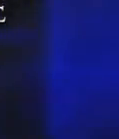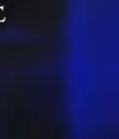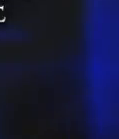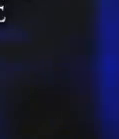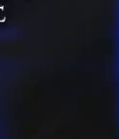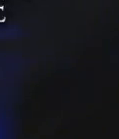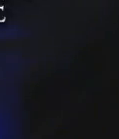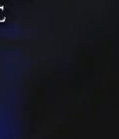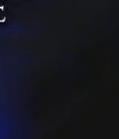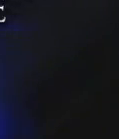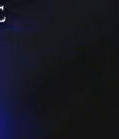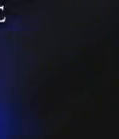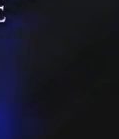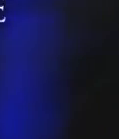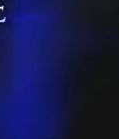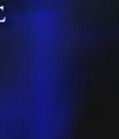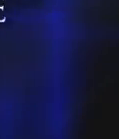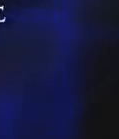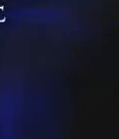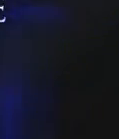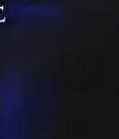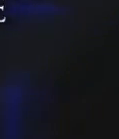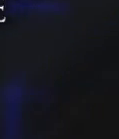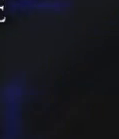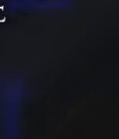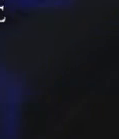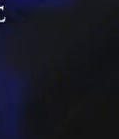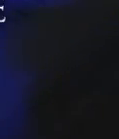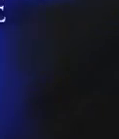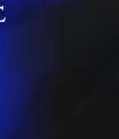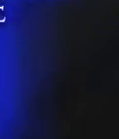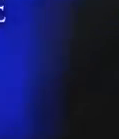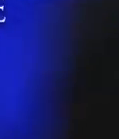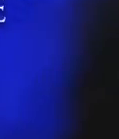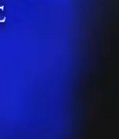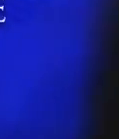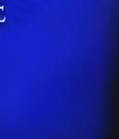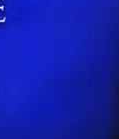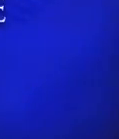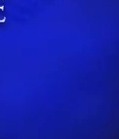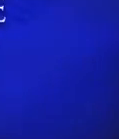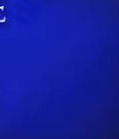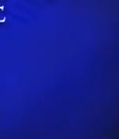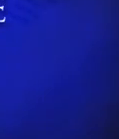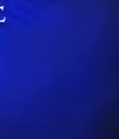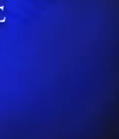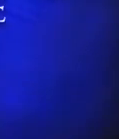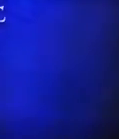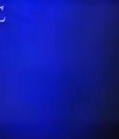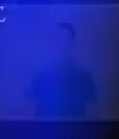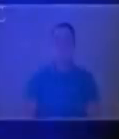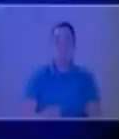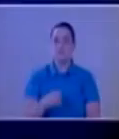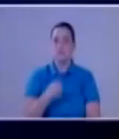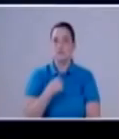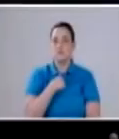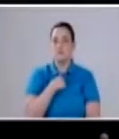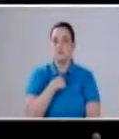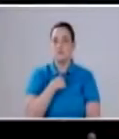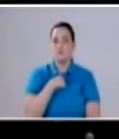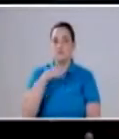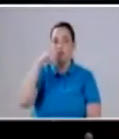y me dijo que cada año hiciera una proclama. Y a mí me causó aquello un